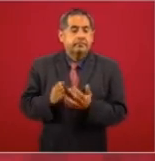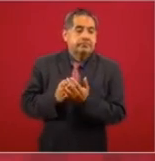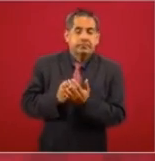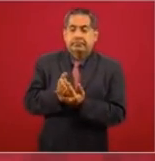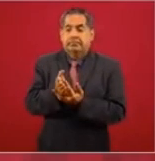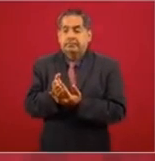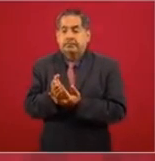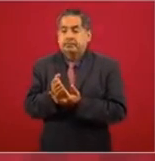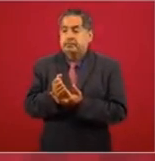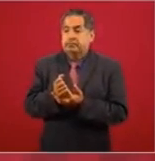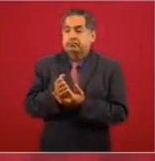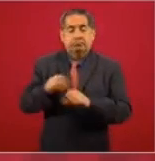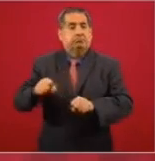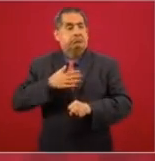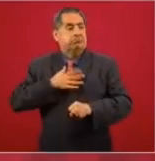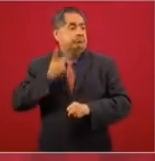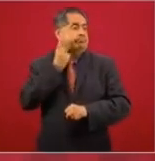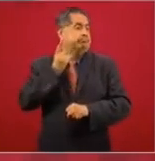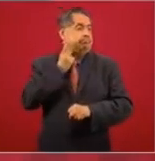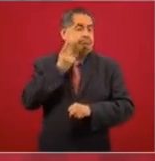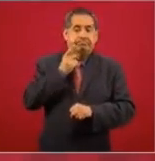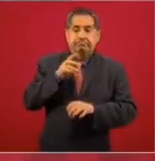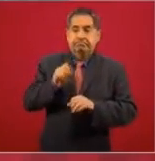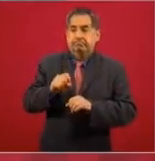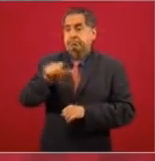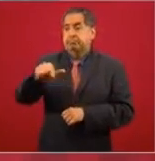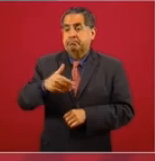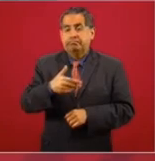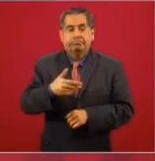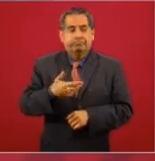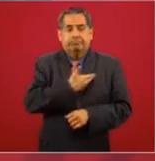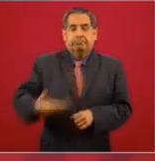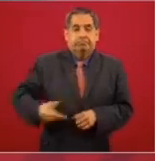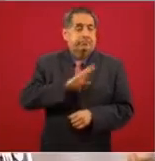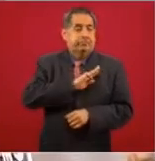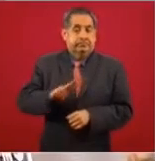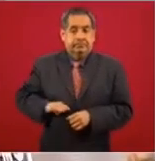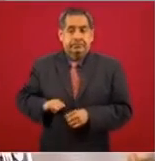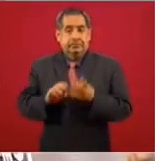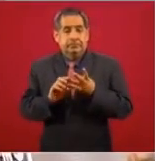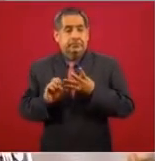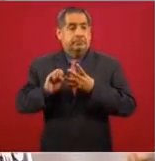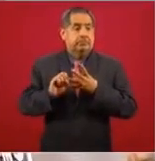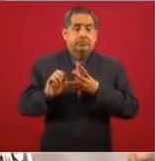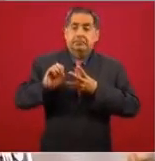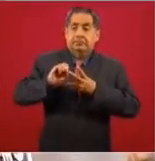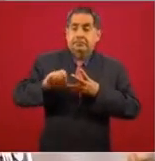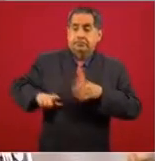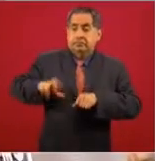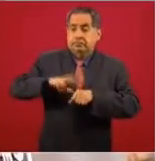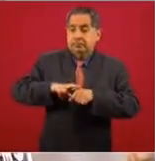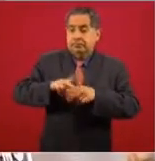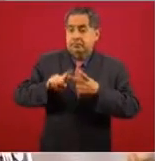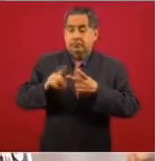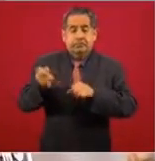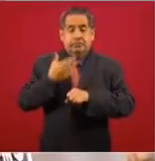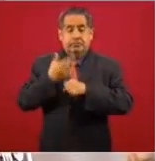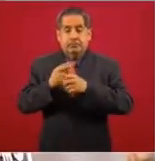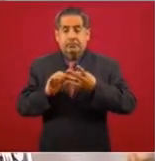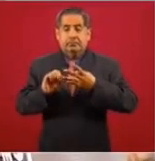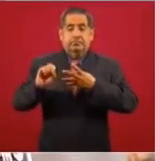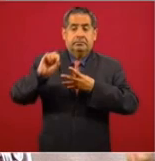entraban de diputados locales y luego presidentes municipales, luego gobernador, luego secretario.